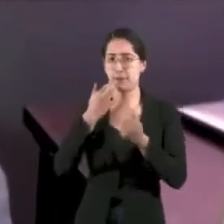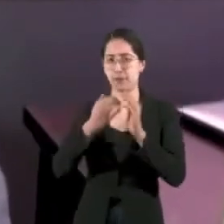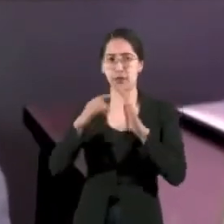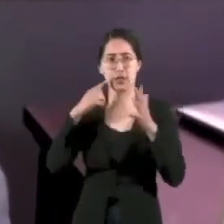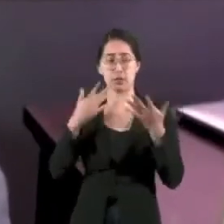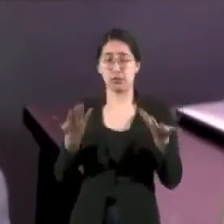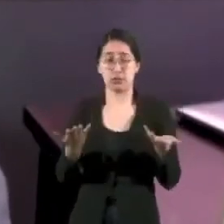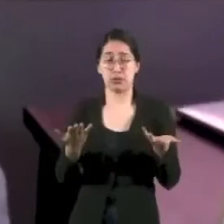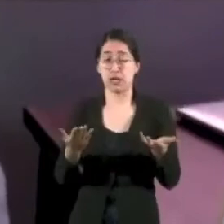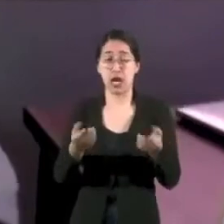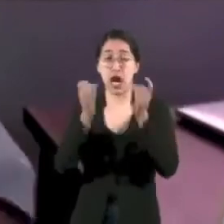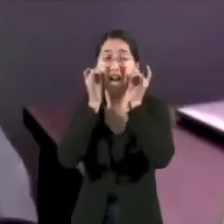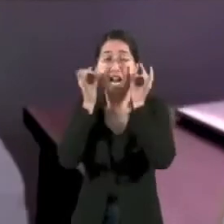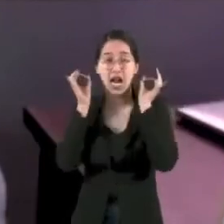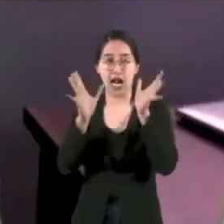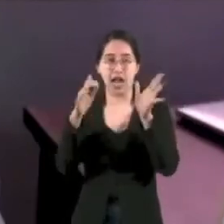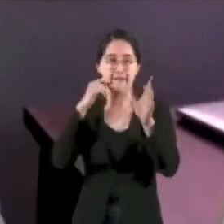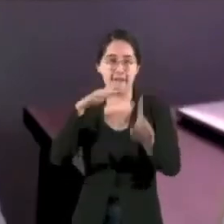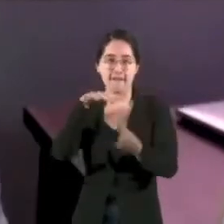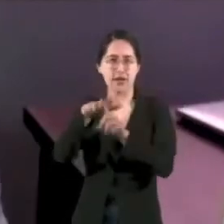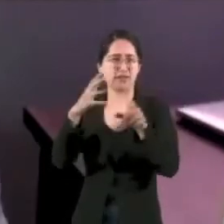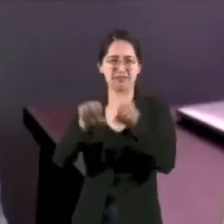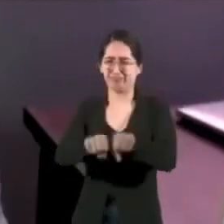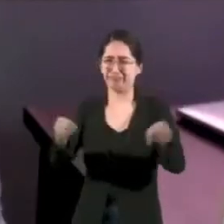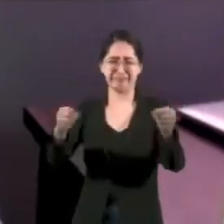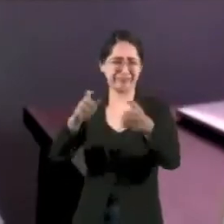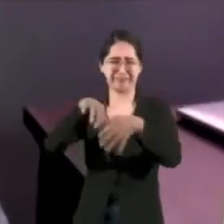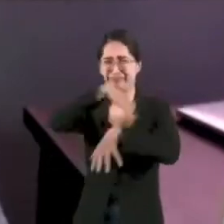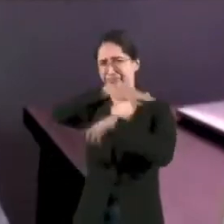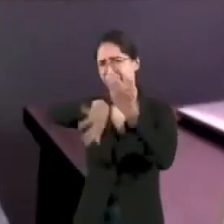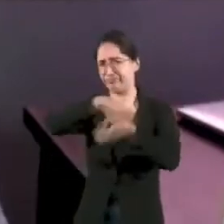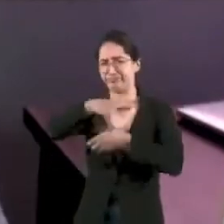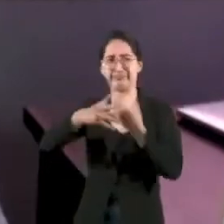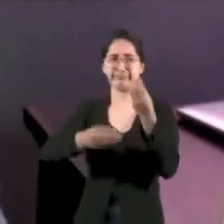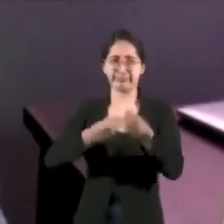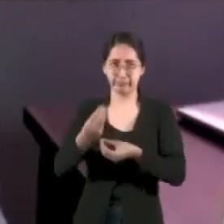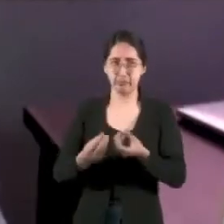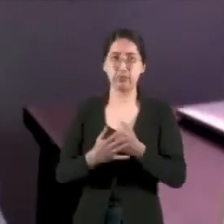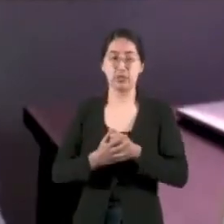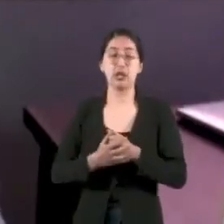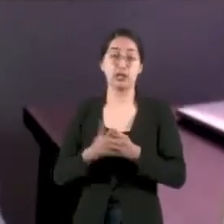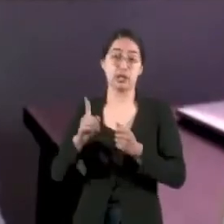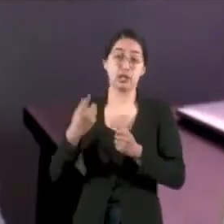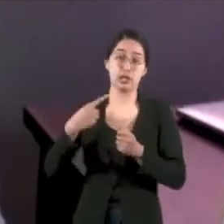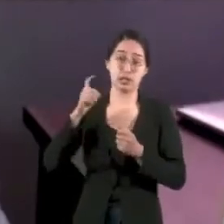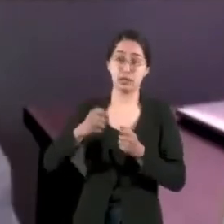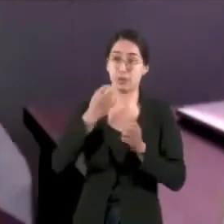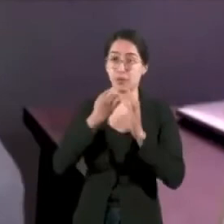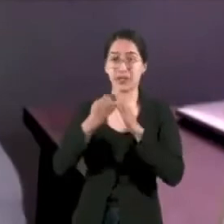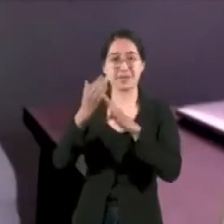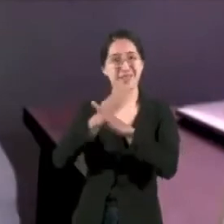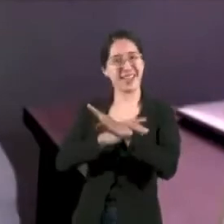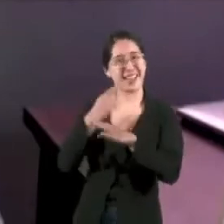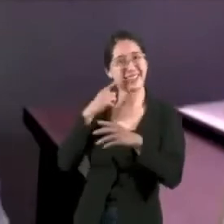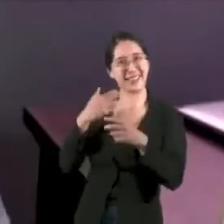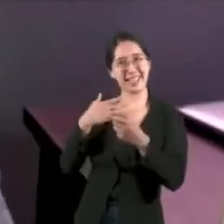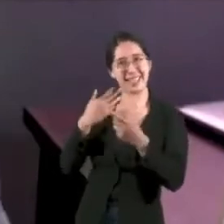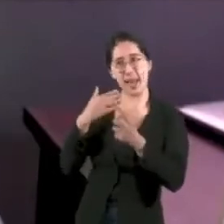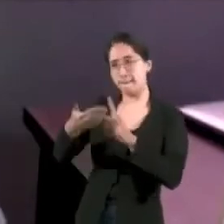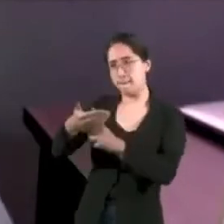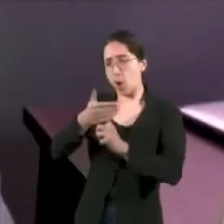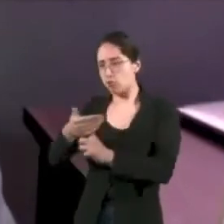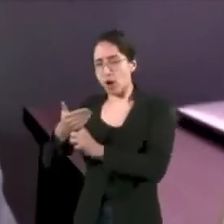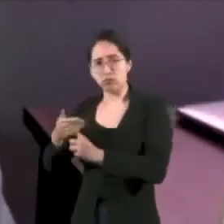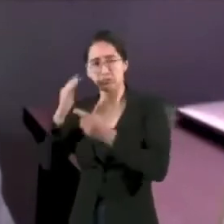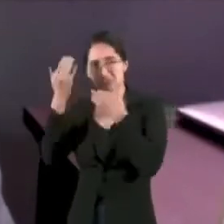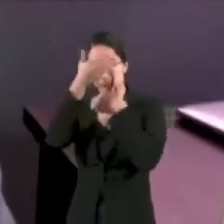tan profundo que estábamos haciendo. Es que uno después, por ejemplo, de hablar con la gente que fue secuestrada, de los efectos del